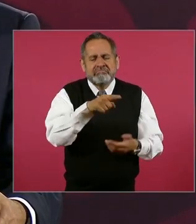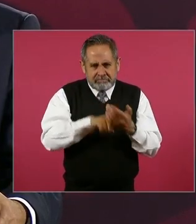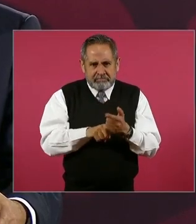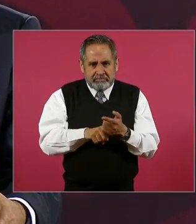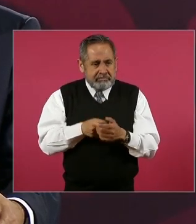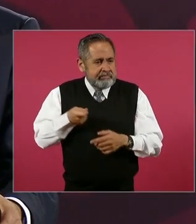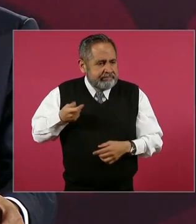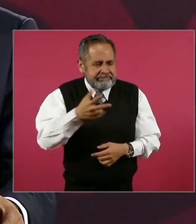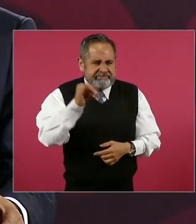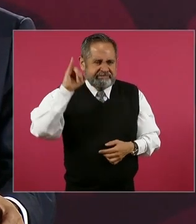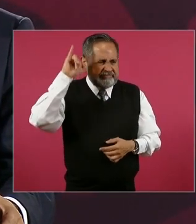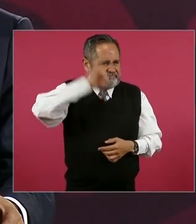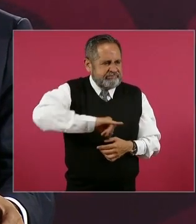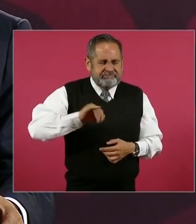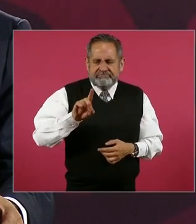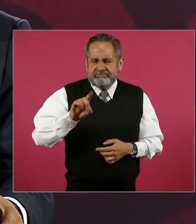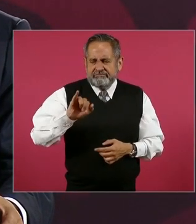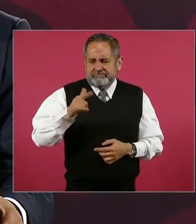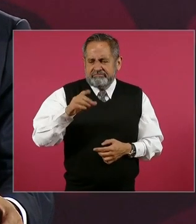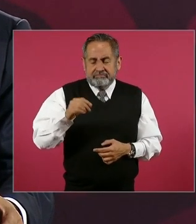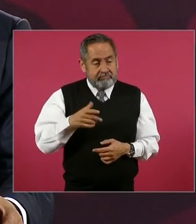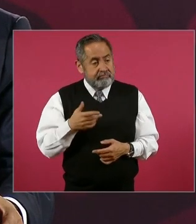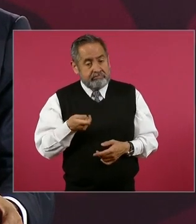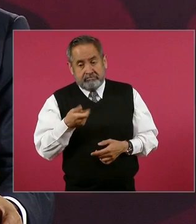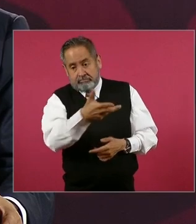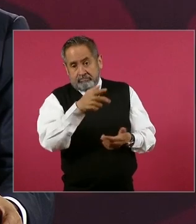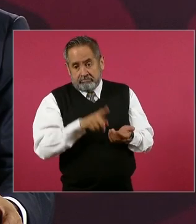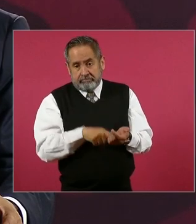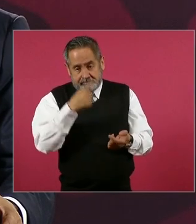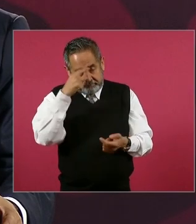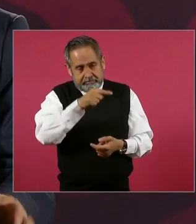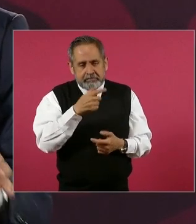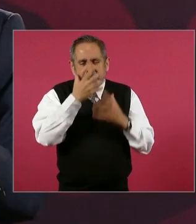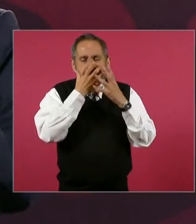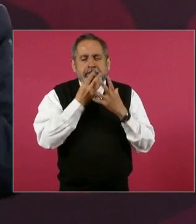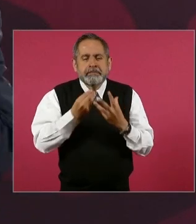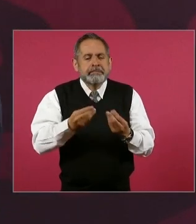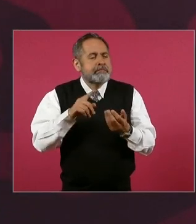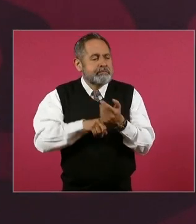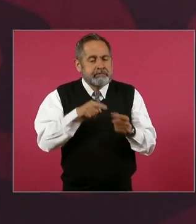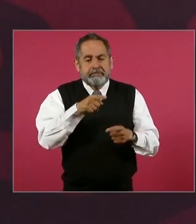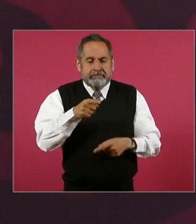jefe Diego decían este